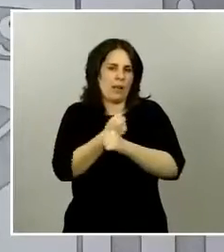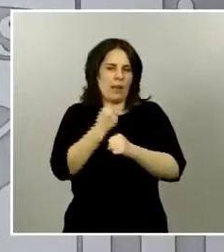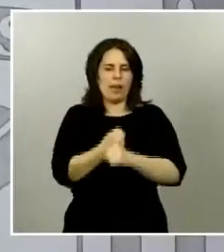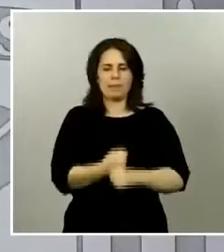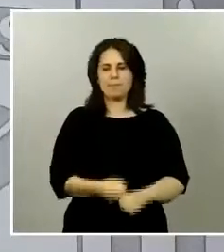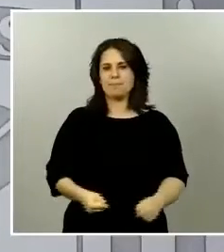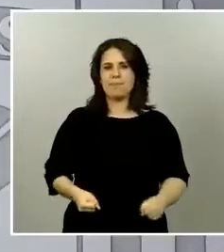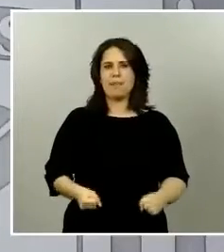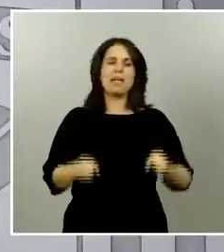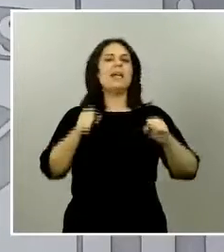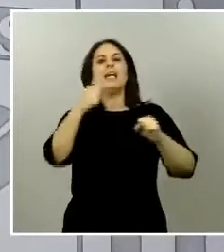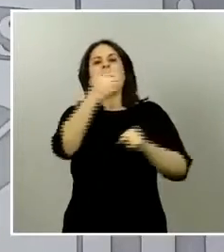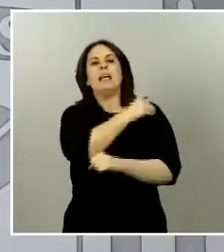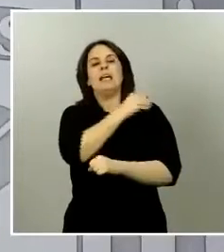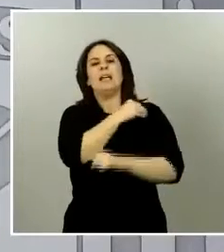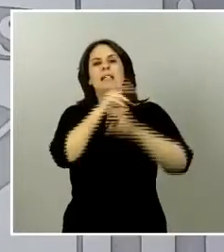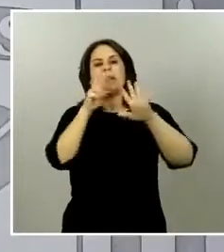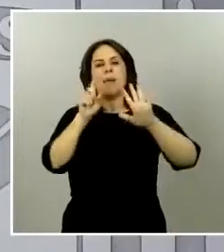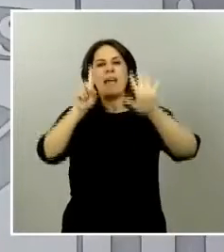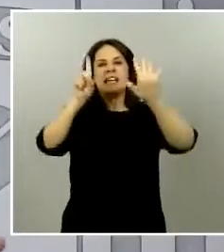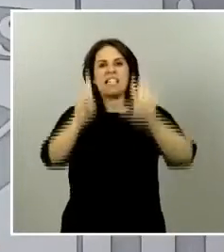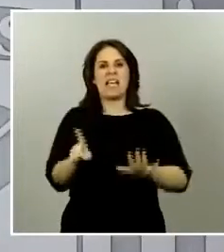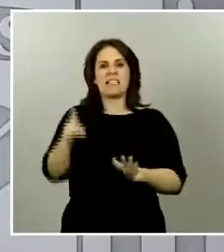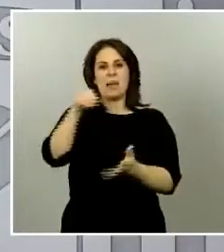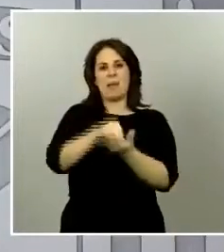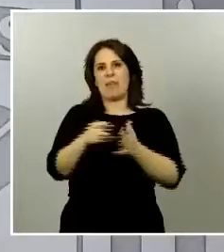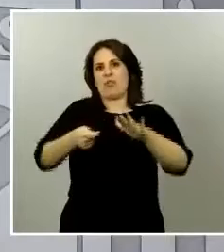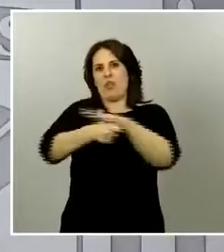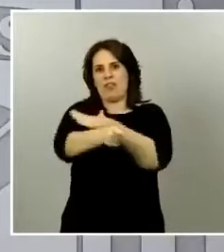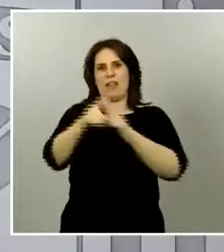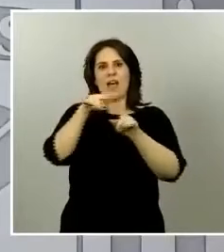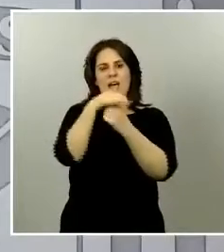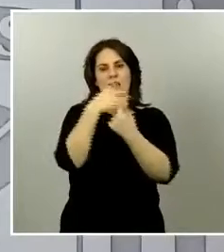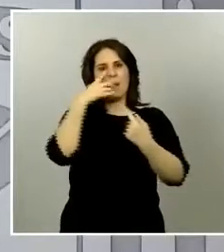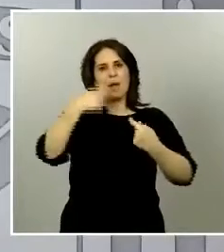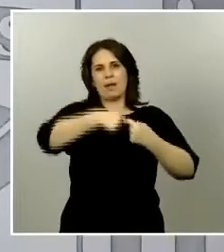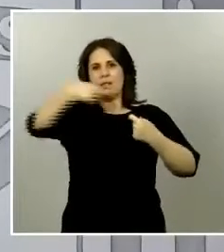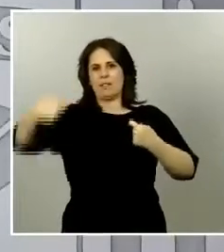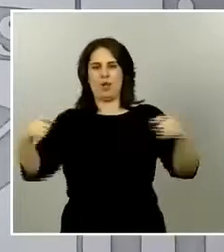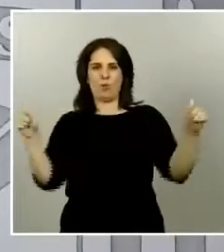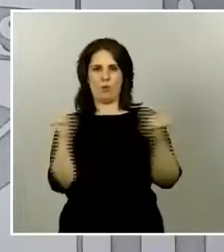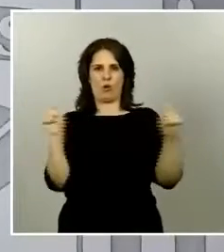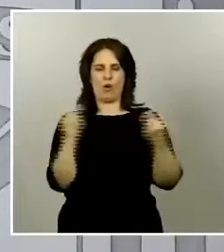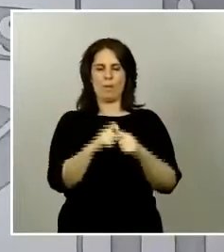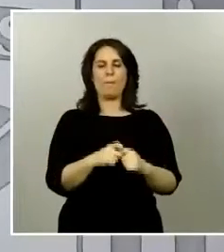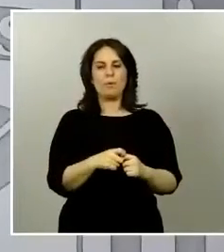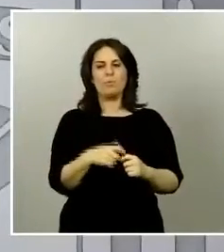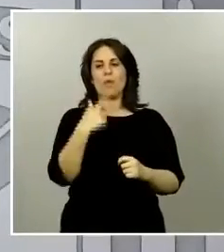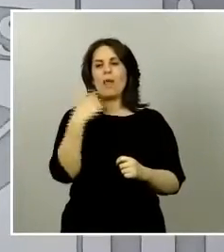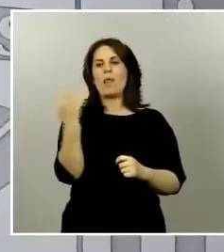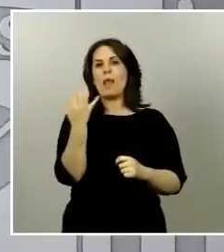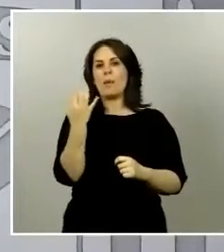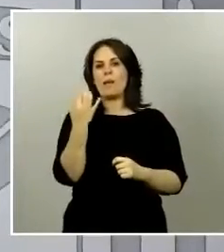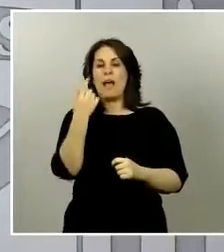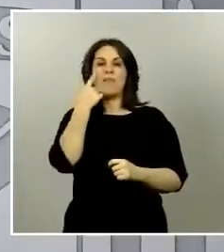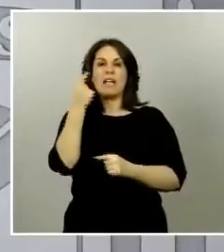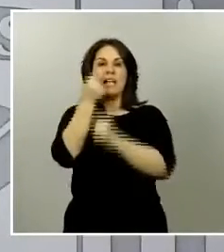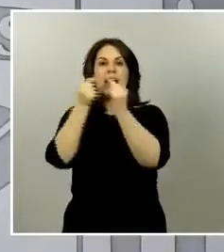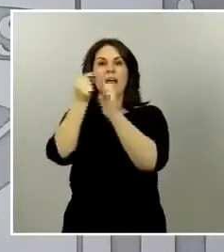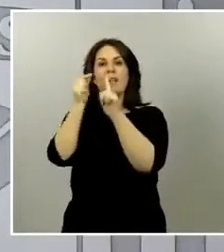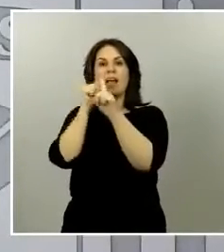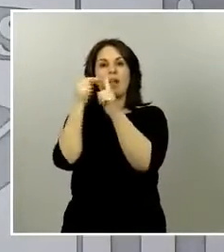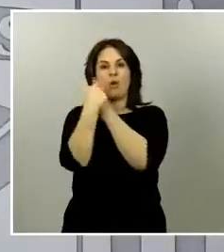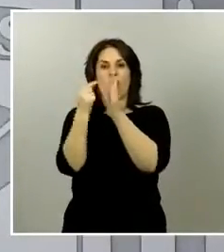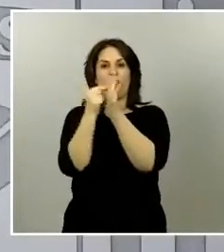Por tanto, prioridad, seguimos trabajando en ello. En relación con la sexta prórroga, bueno, en los próximos días tendremos que conocer de cerca